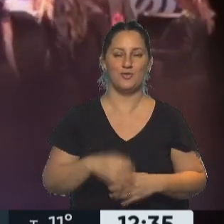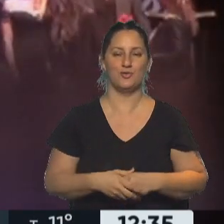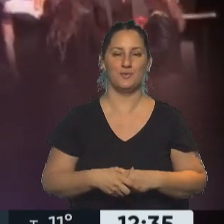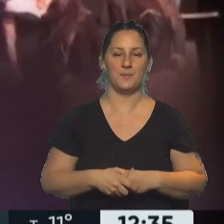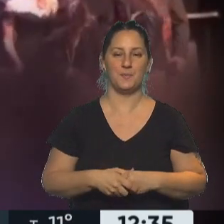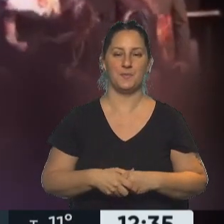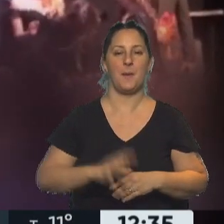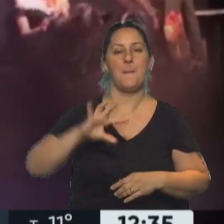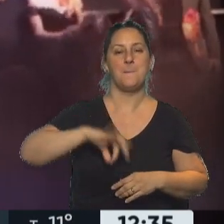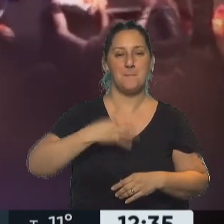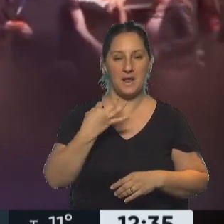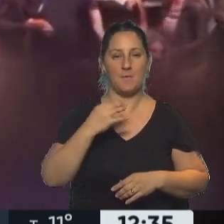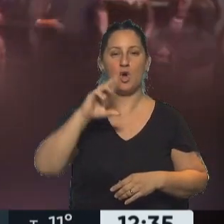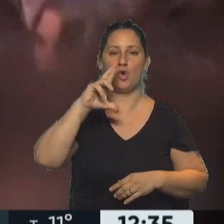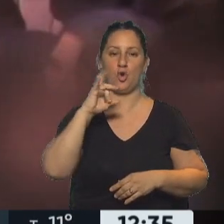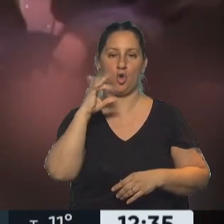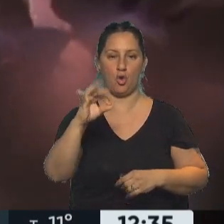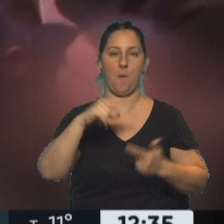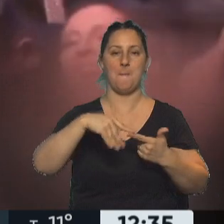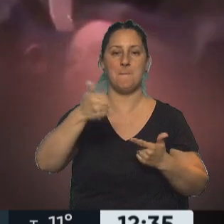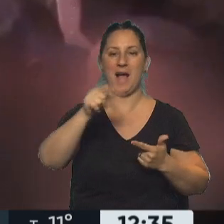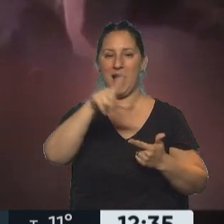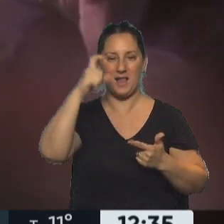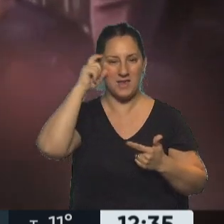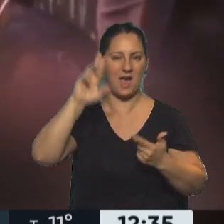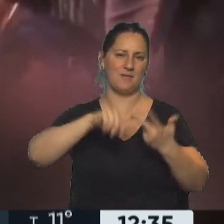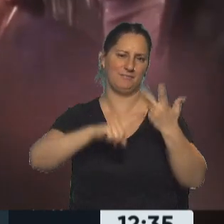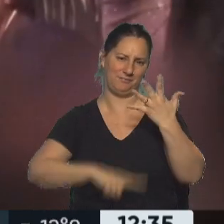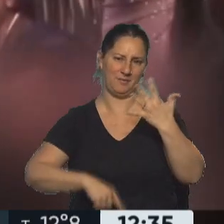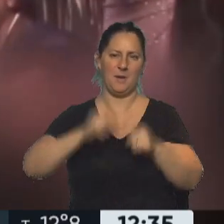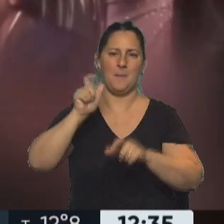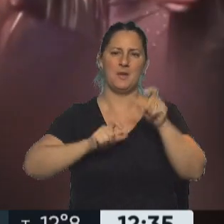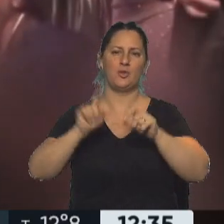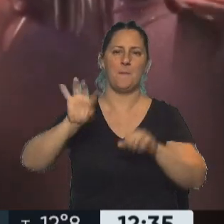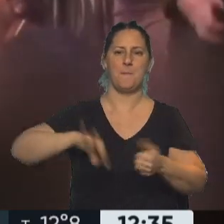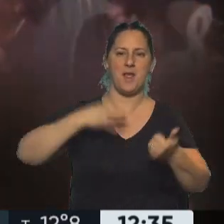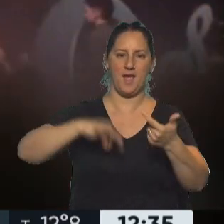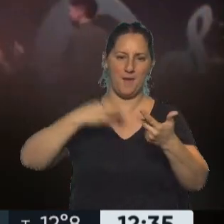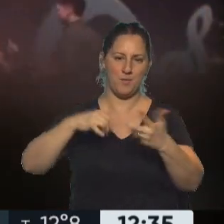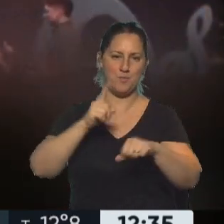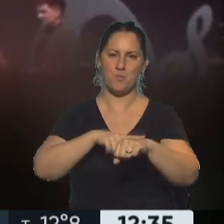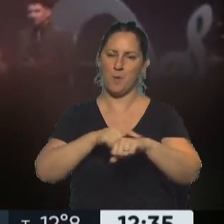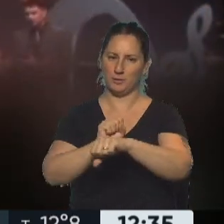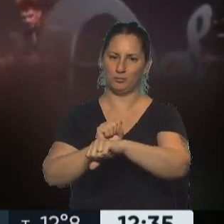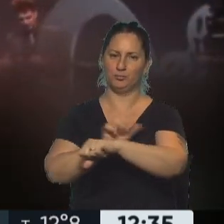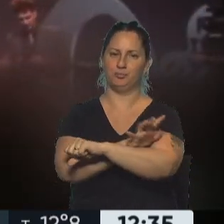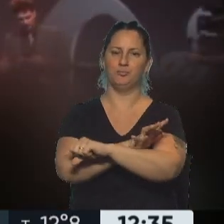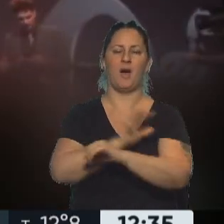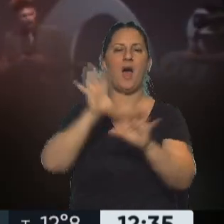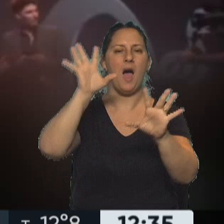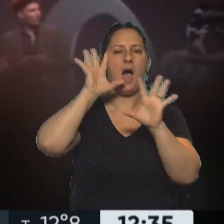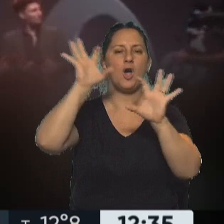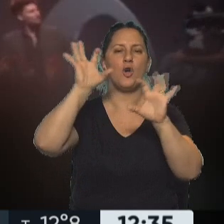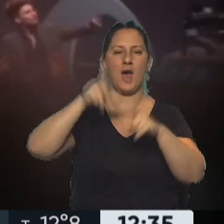el premio a Juan Rodó, a Mahler, a Josefina Scaglione. Bueno, distintos premios y un momento muy emotivo también para recordar a